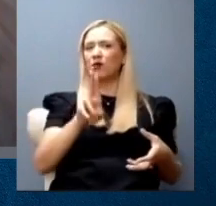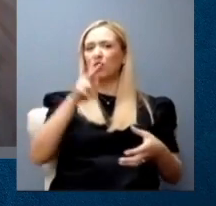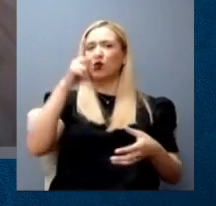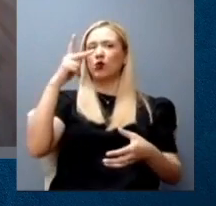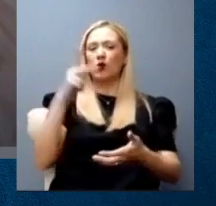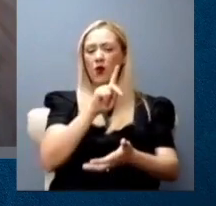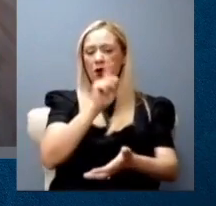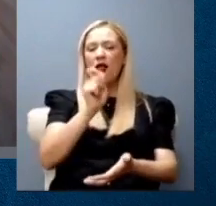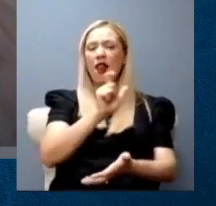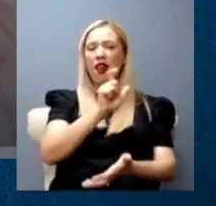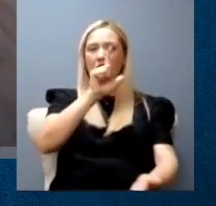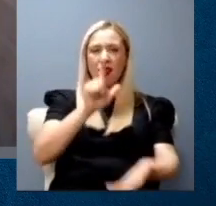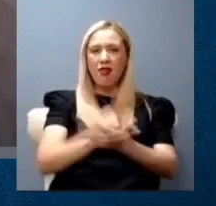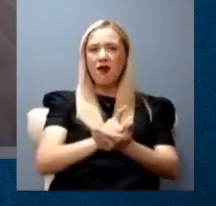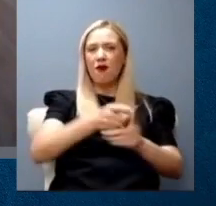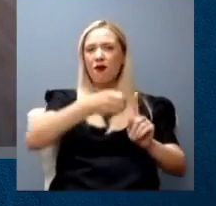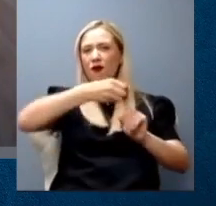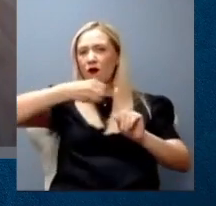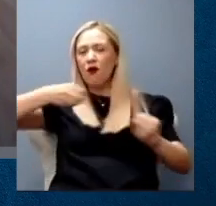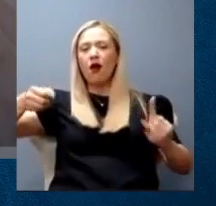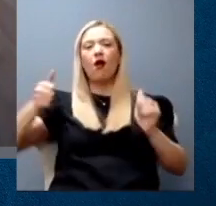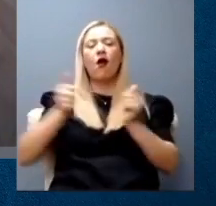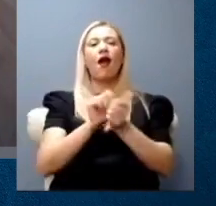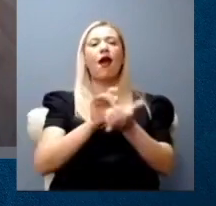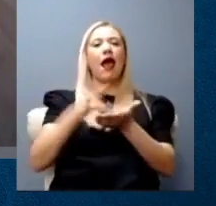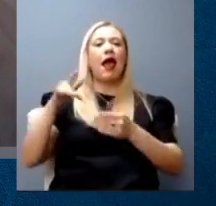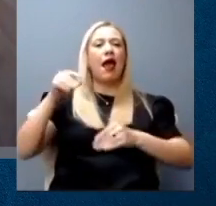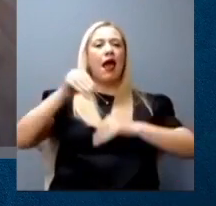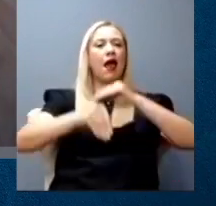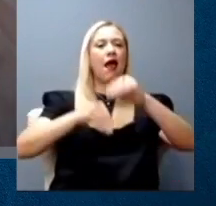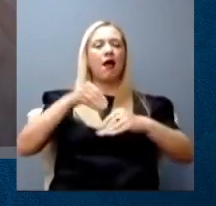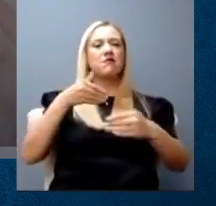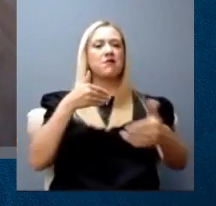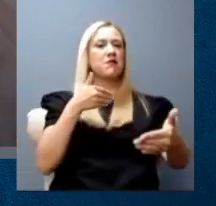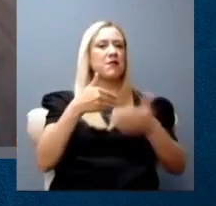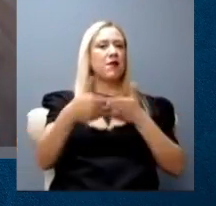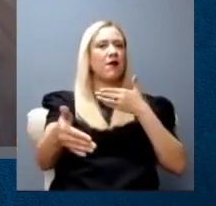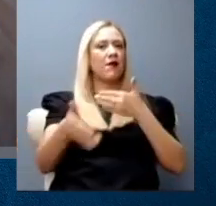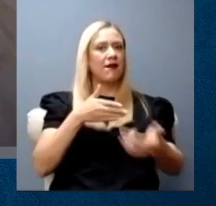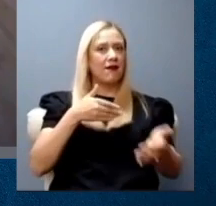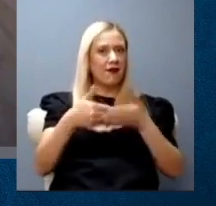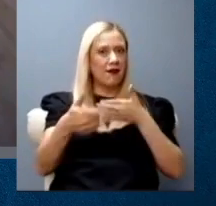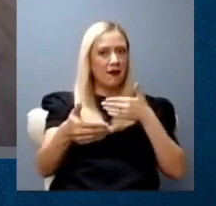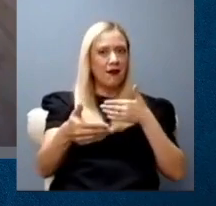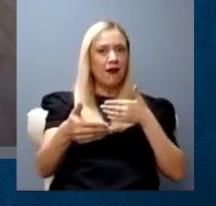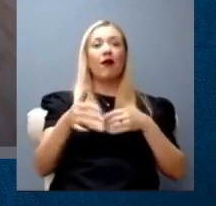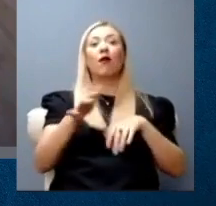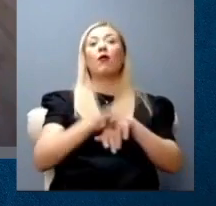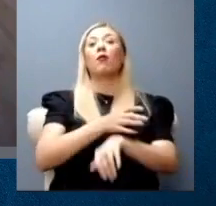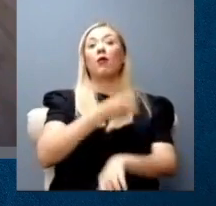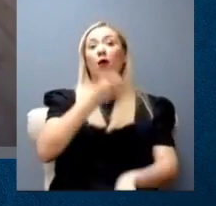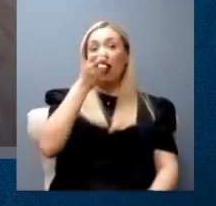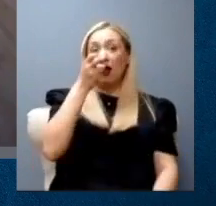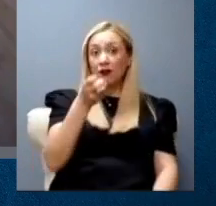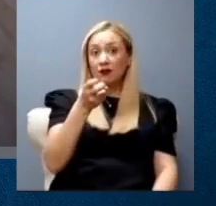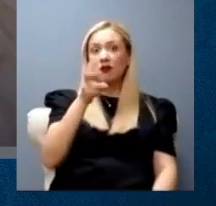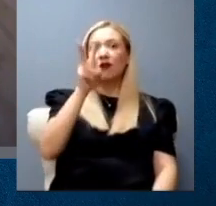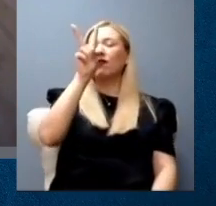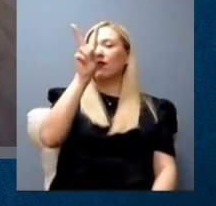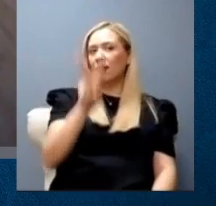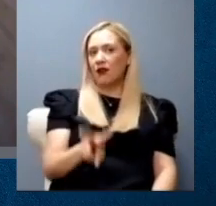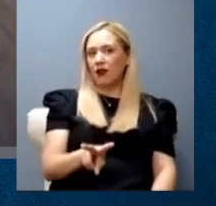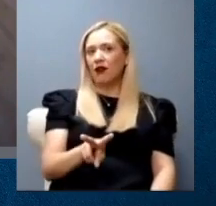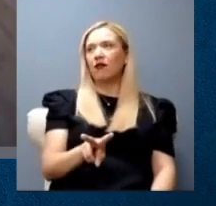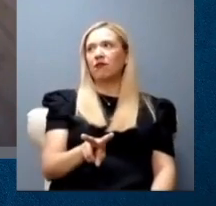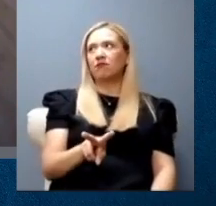configurarse con esta faceta de un Estado moderno y por lo tanto realmente frente